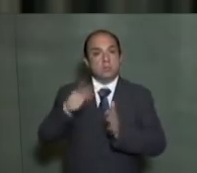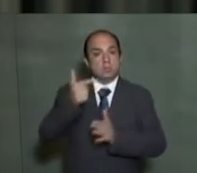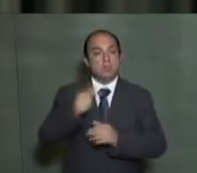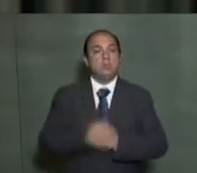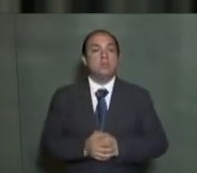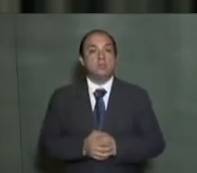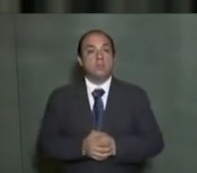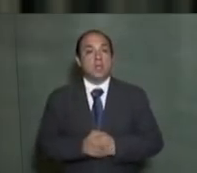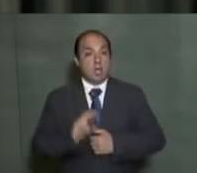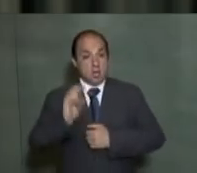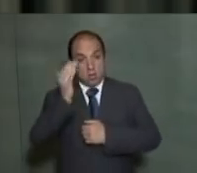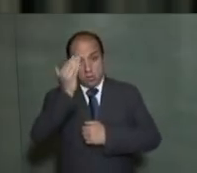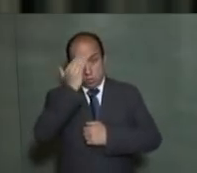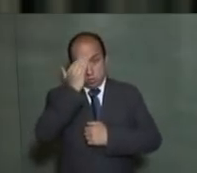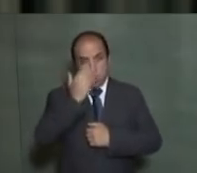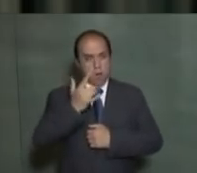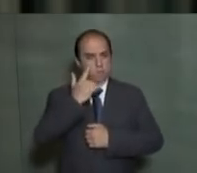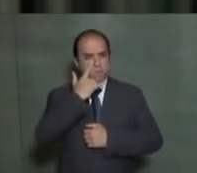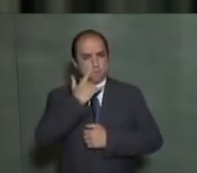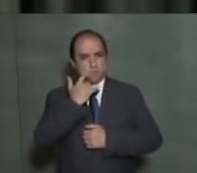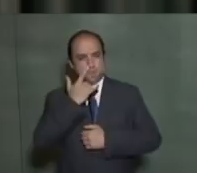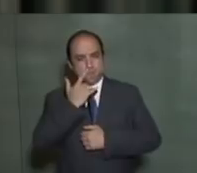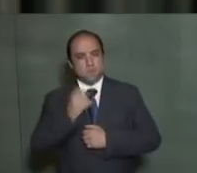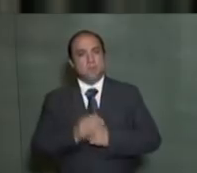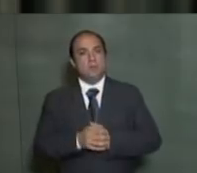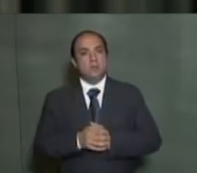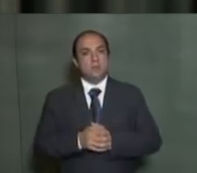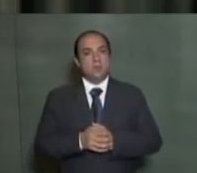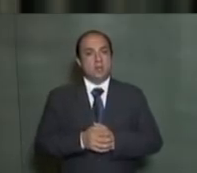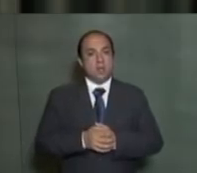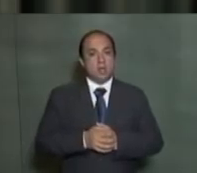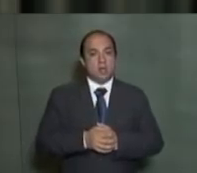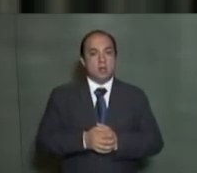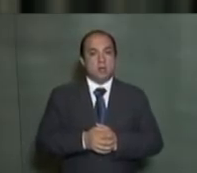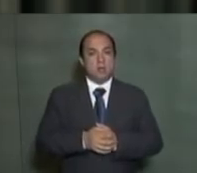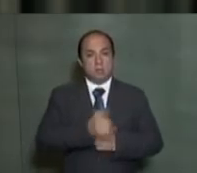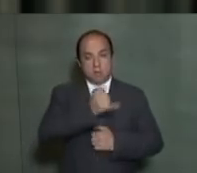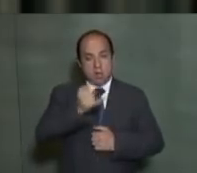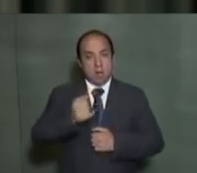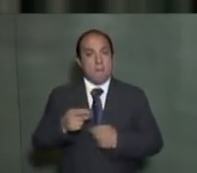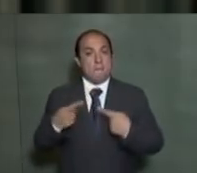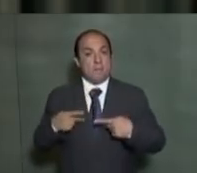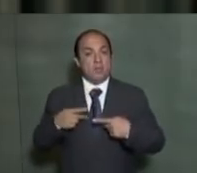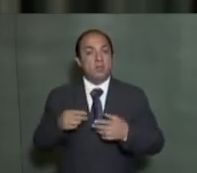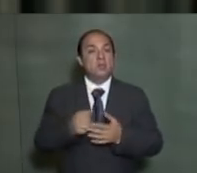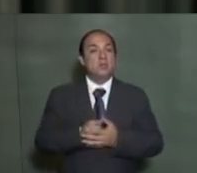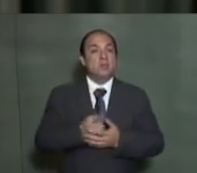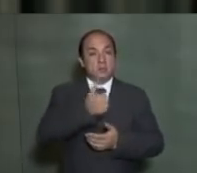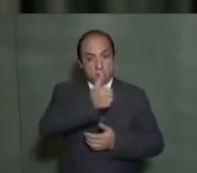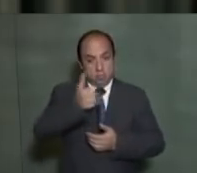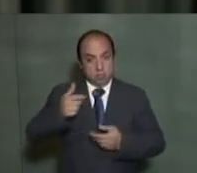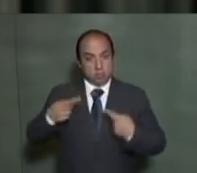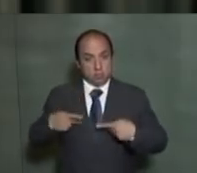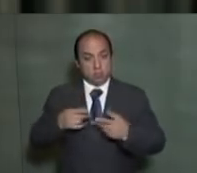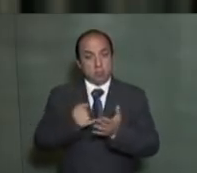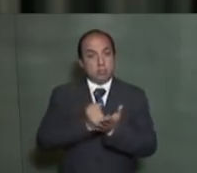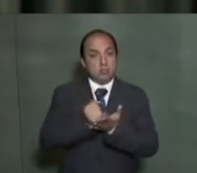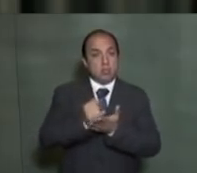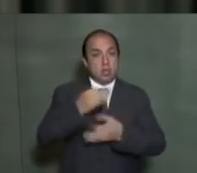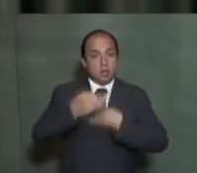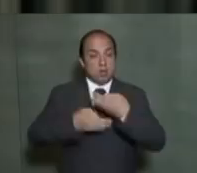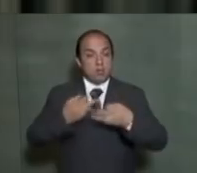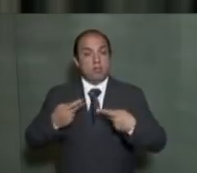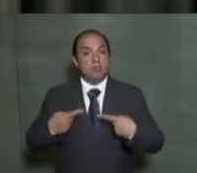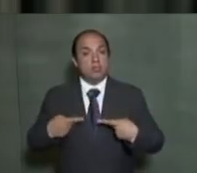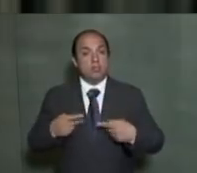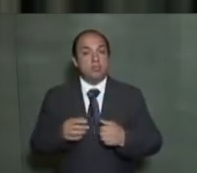Quiero reconocer este gran esfuerzo voluntario a todos los brigadistas, a todas las